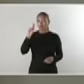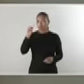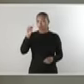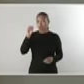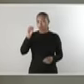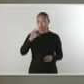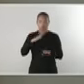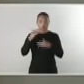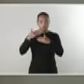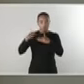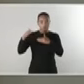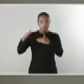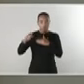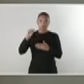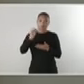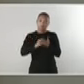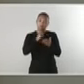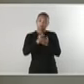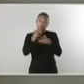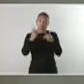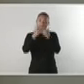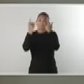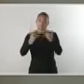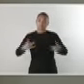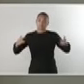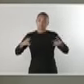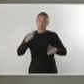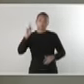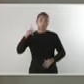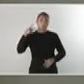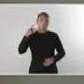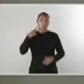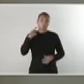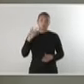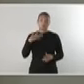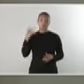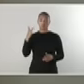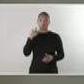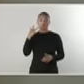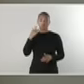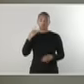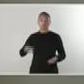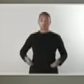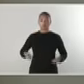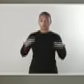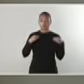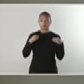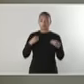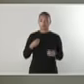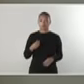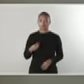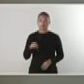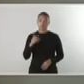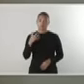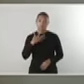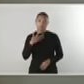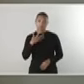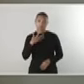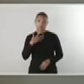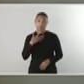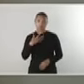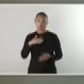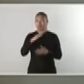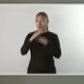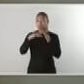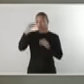Tamaulipas es una historia de políticos que se dan vida con privilegios pero hemos tenido en la en la media de estos señores